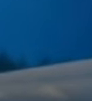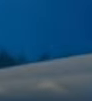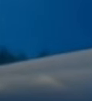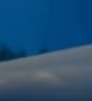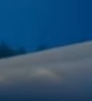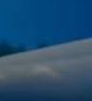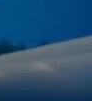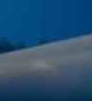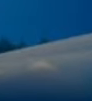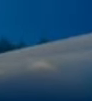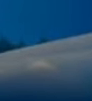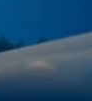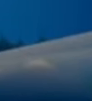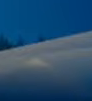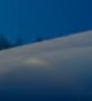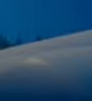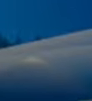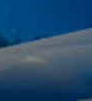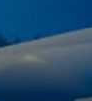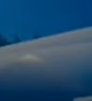Fin de espacio promocional.